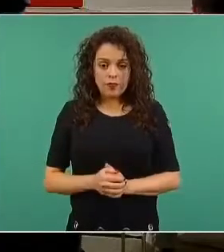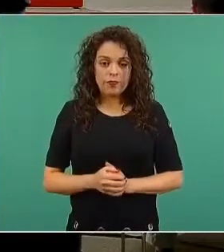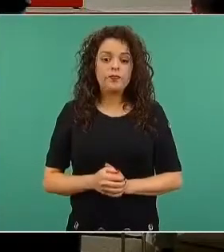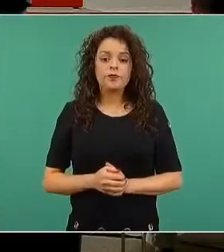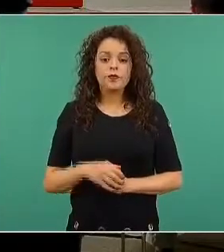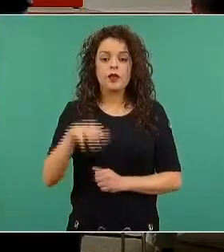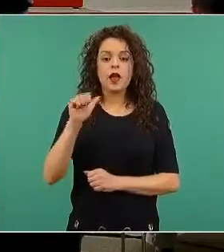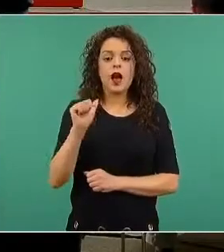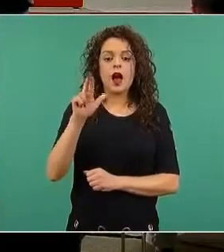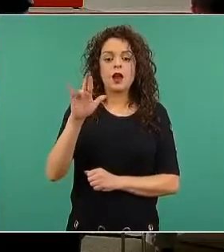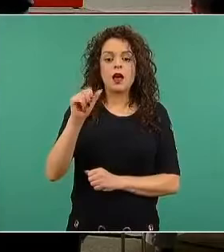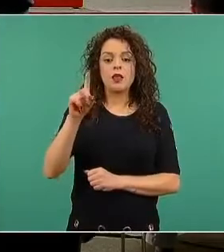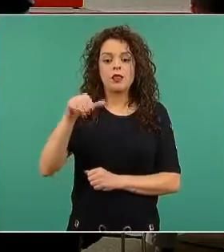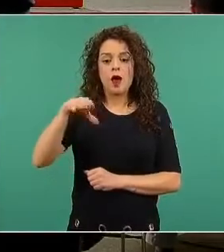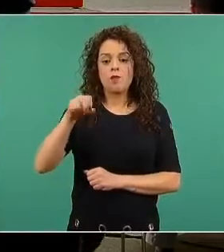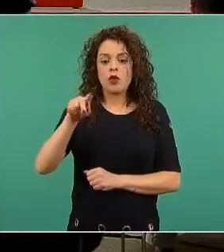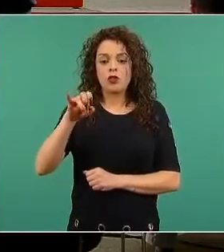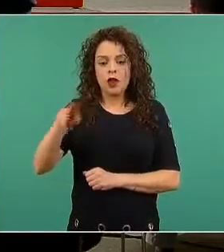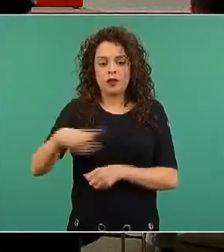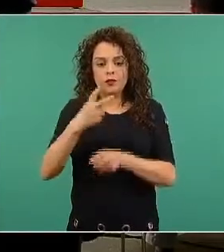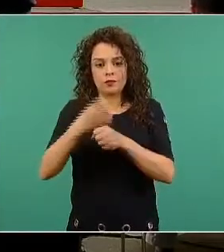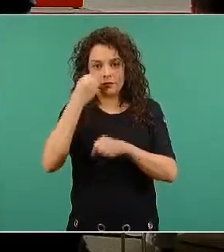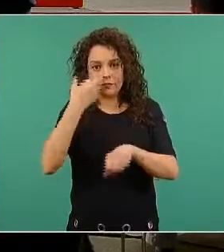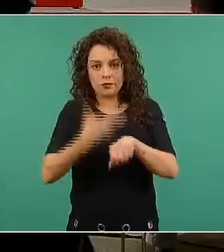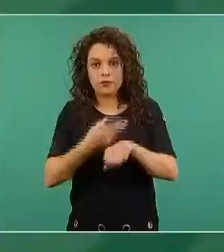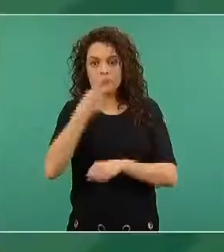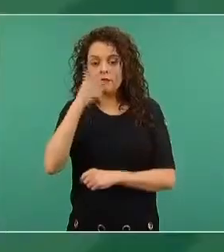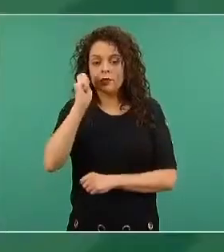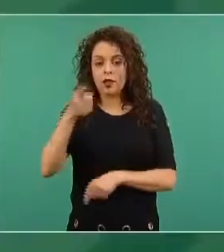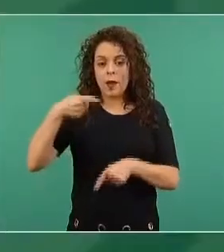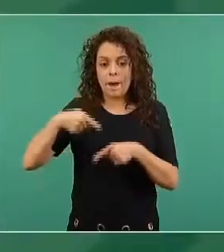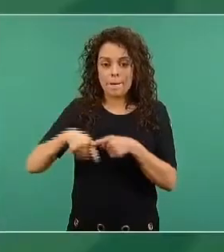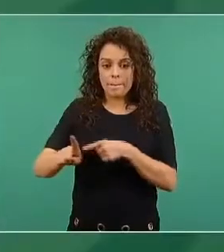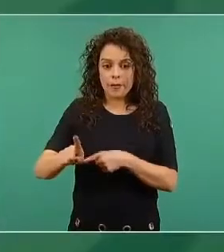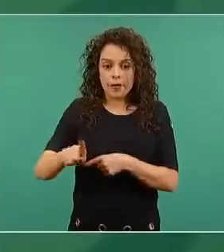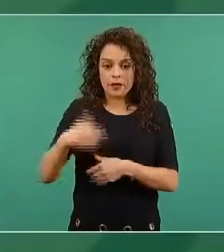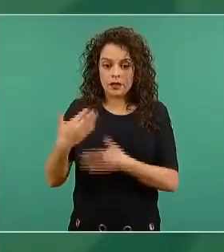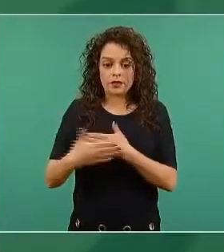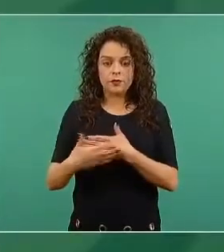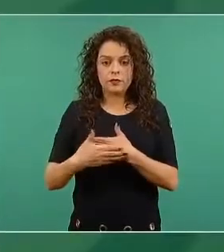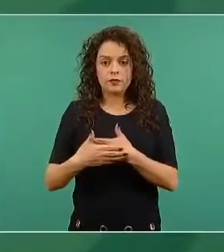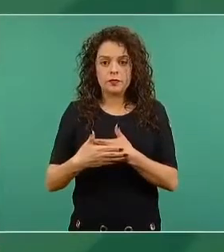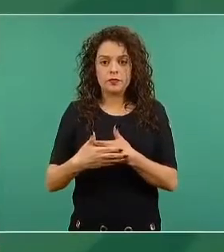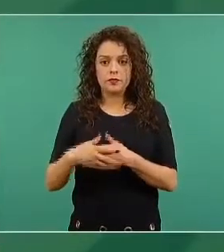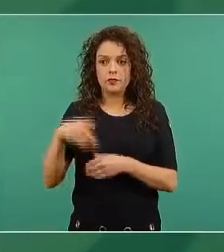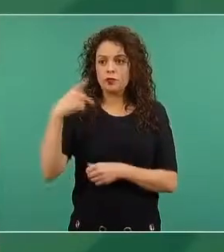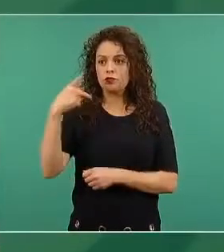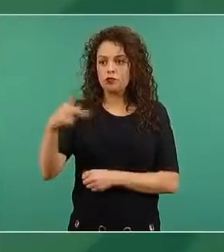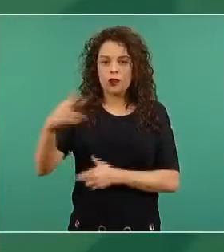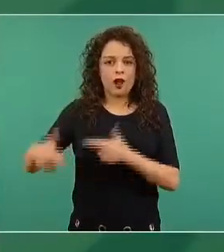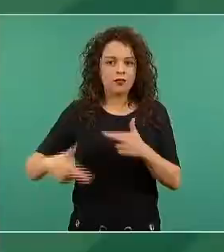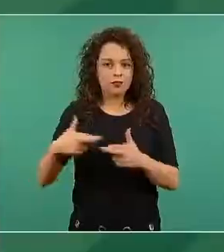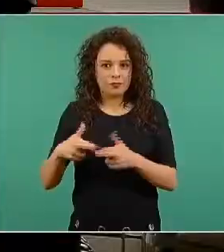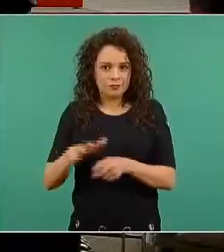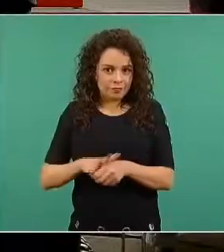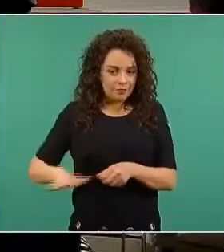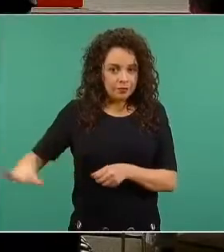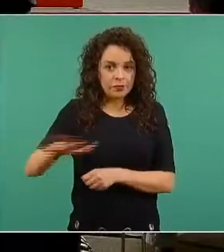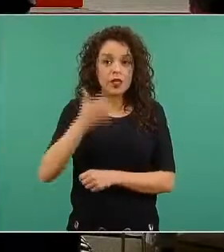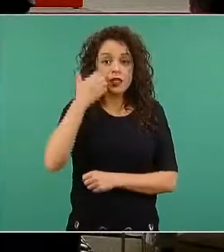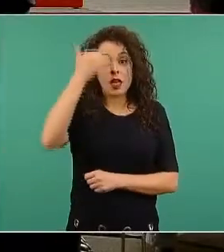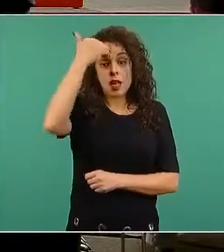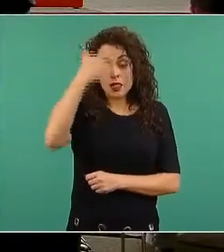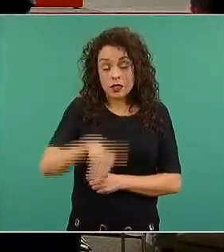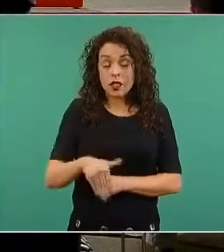Montiel el inicio del operativo que va a ser en territorio, y quería saber si ya